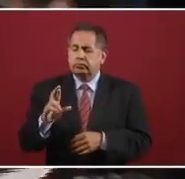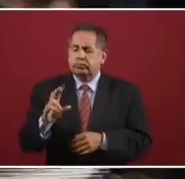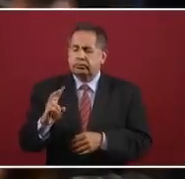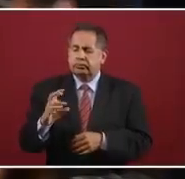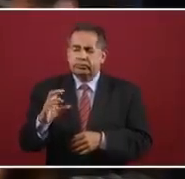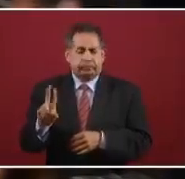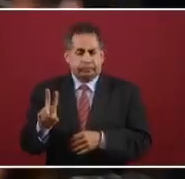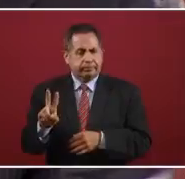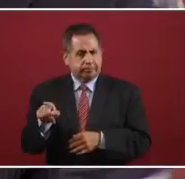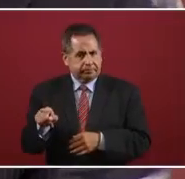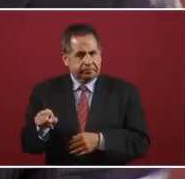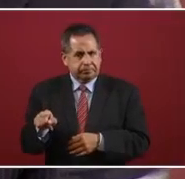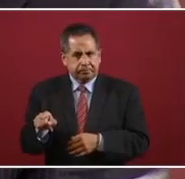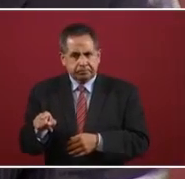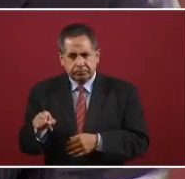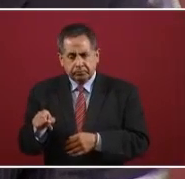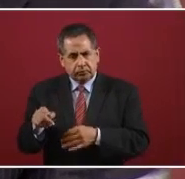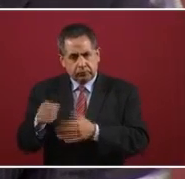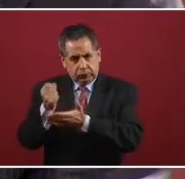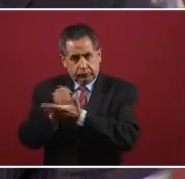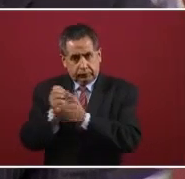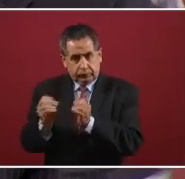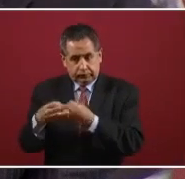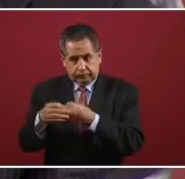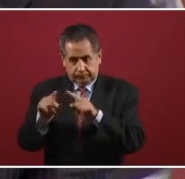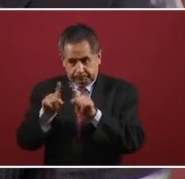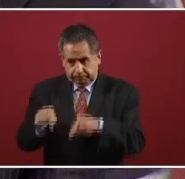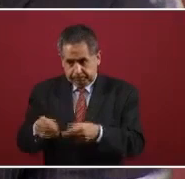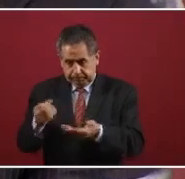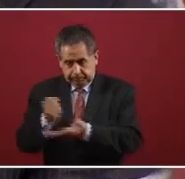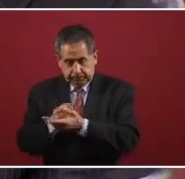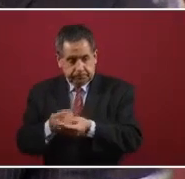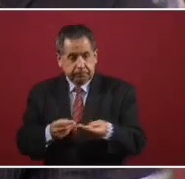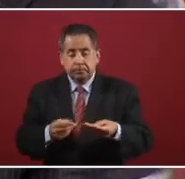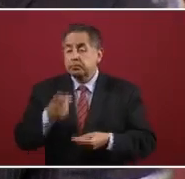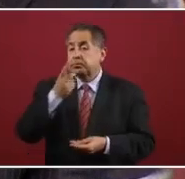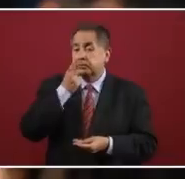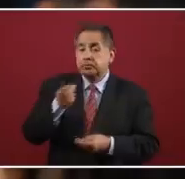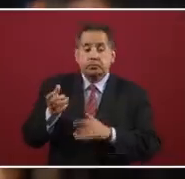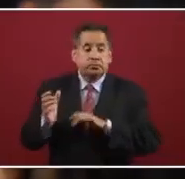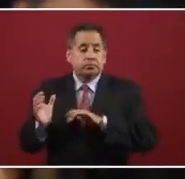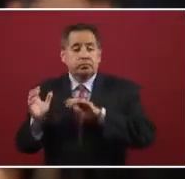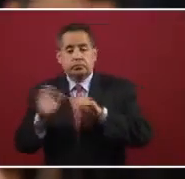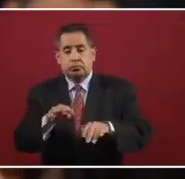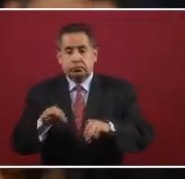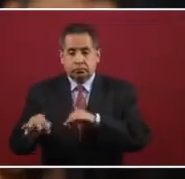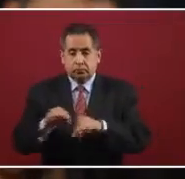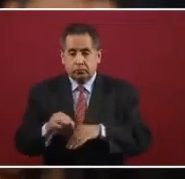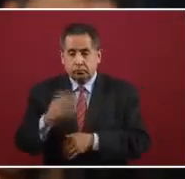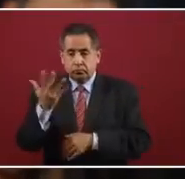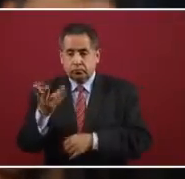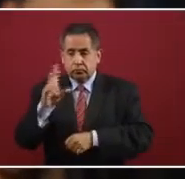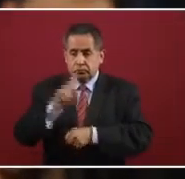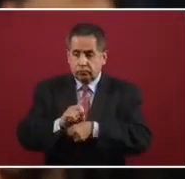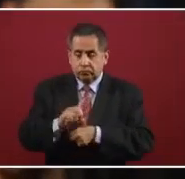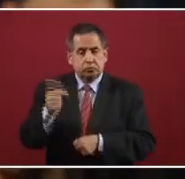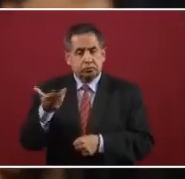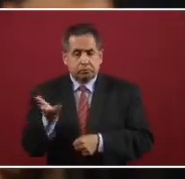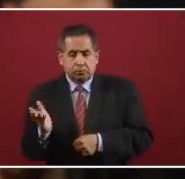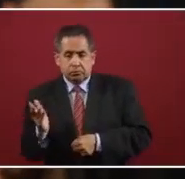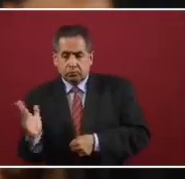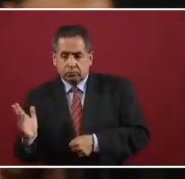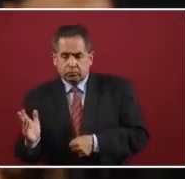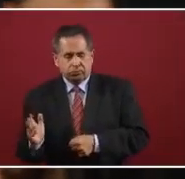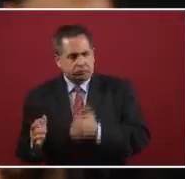2019-0618-U6-CRCB. Ellos dicen que se les contrató, que a los 5 días se les despidió,